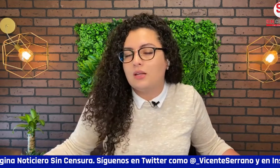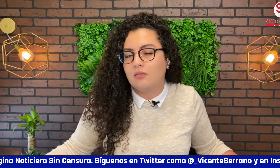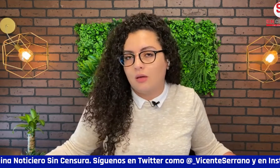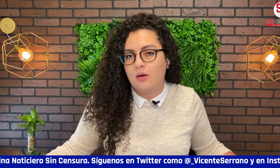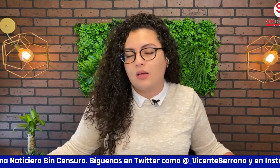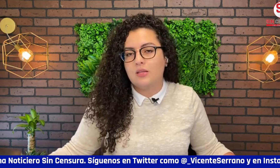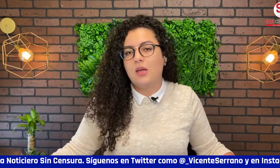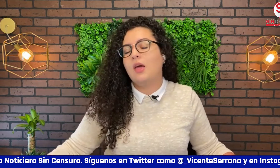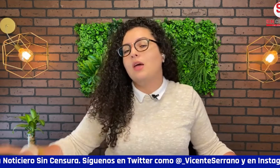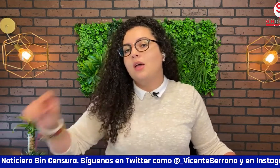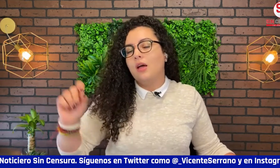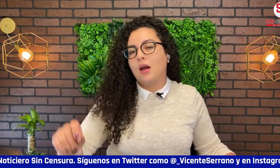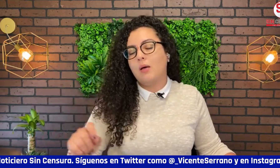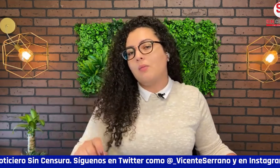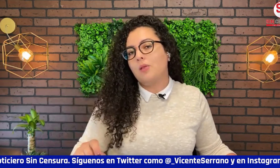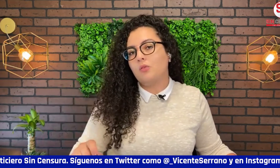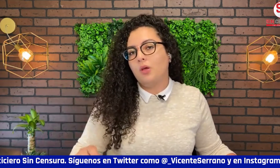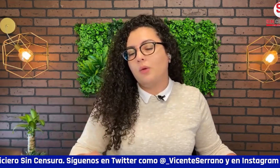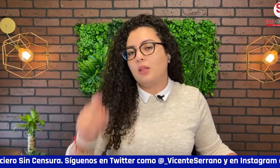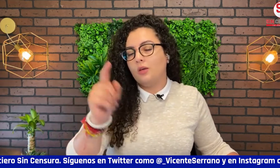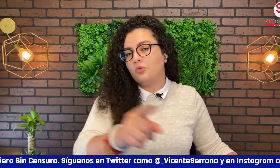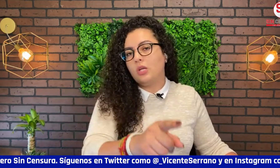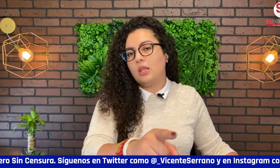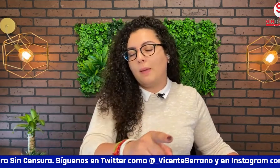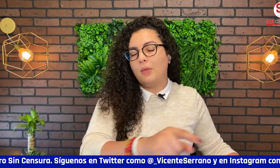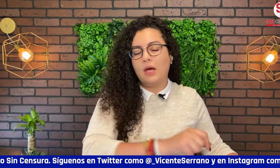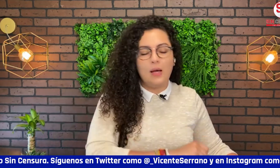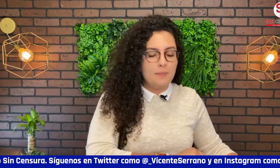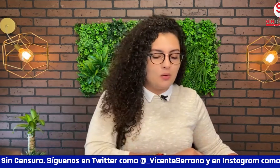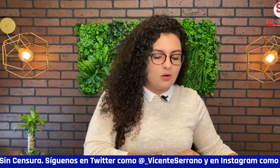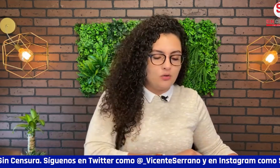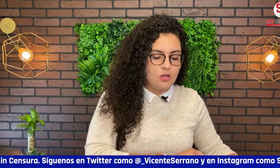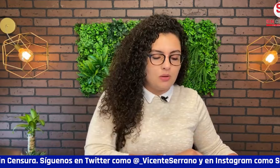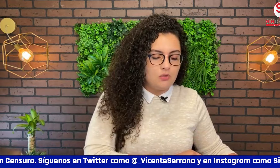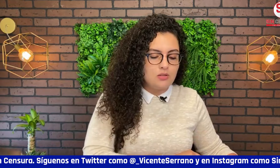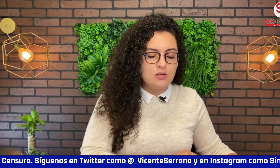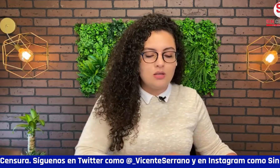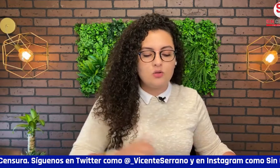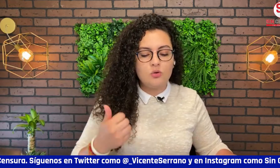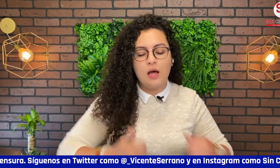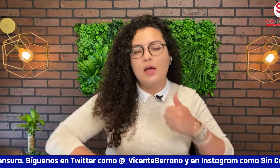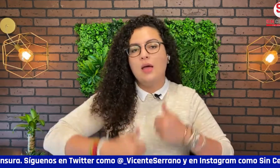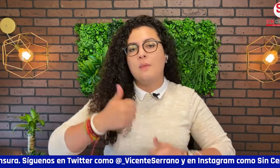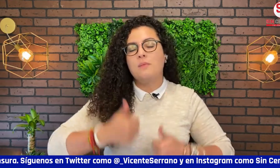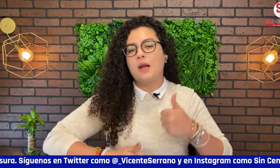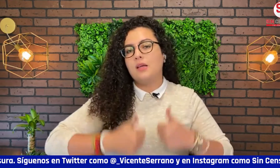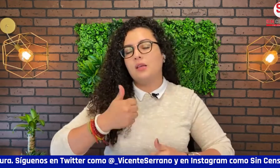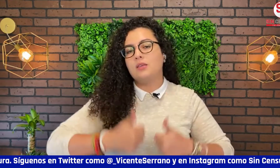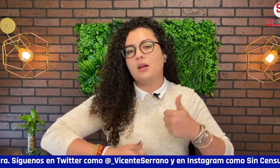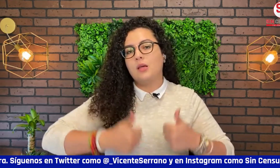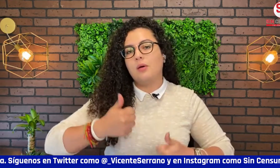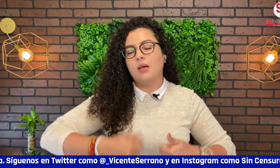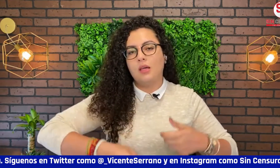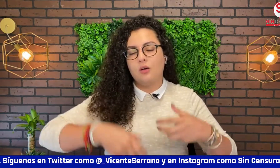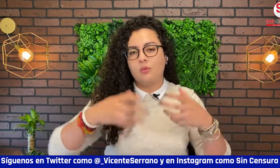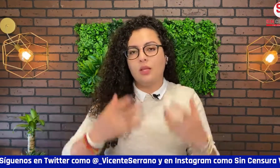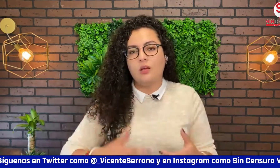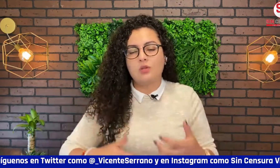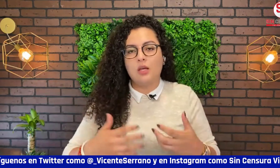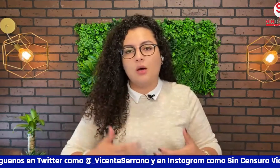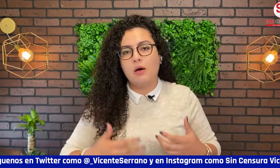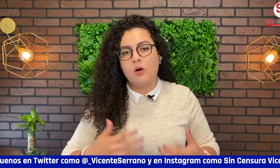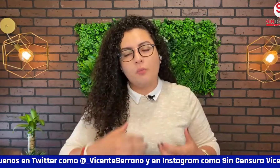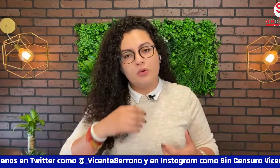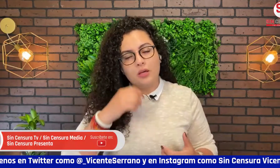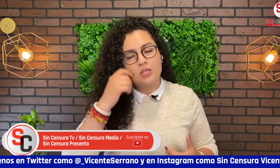justamente es el tema. Así que grábeme, don David, y usted, amiga, amigo que nos está viendo en Sin Censura, manitas arriba y